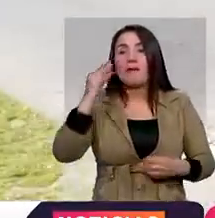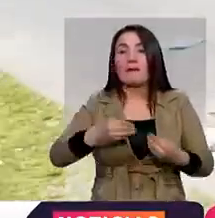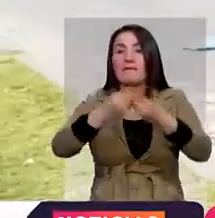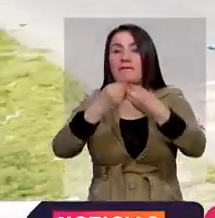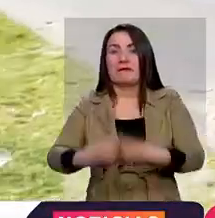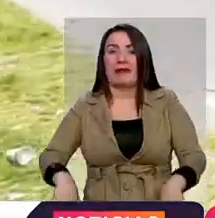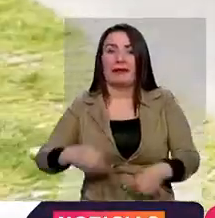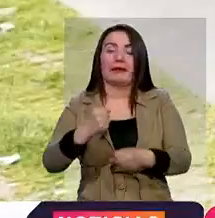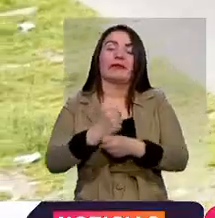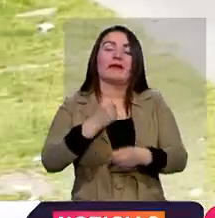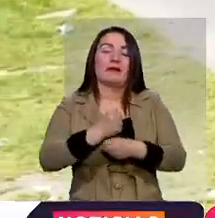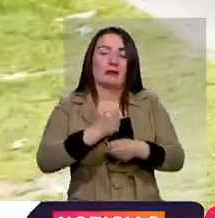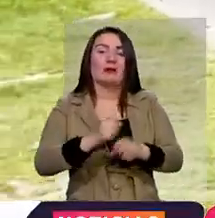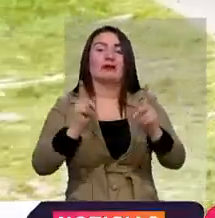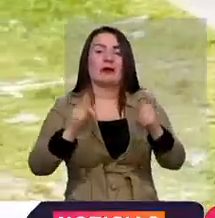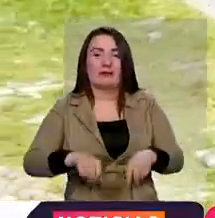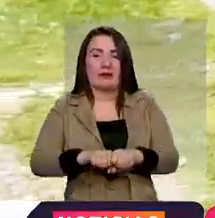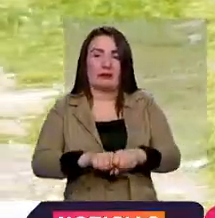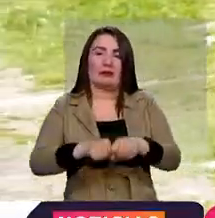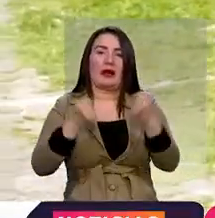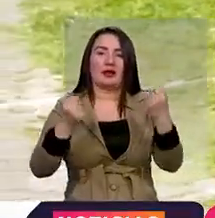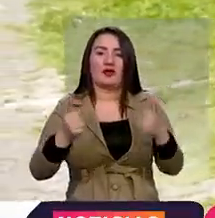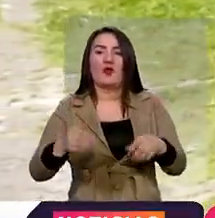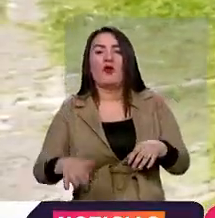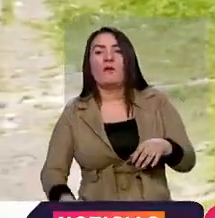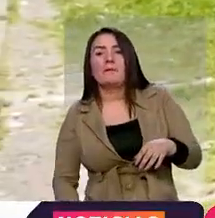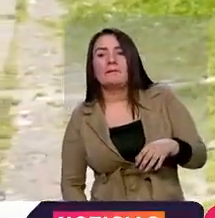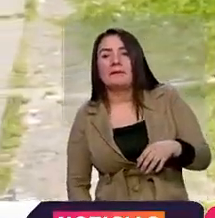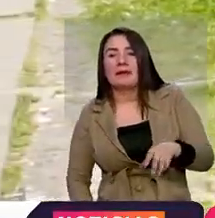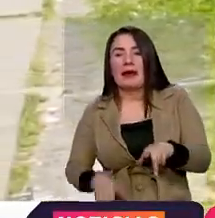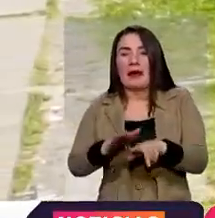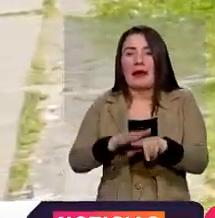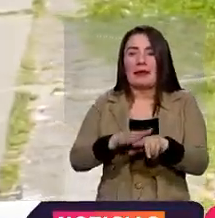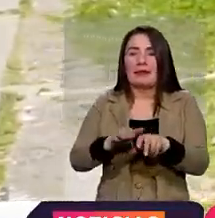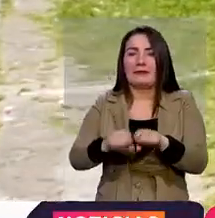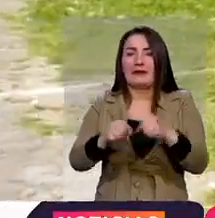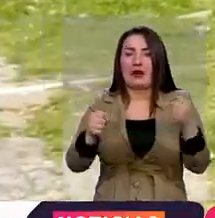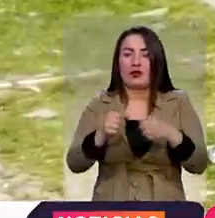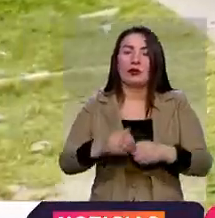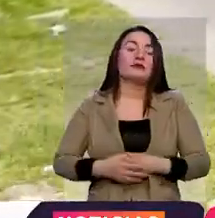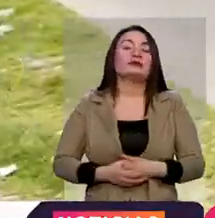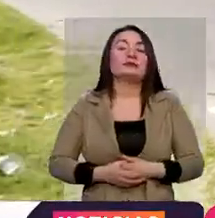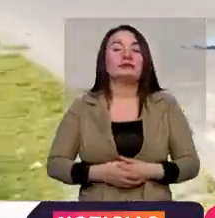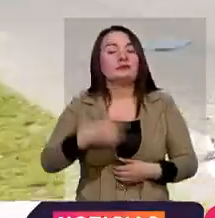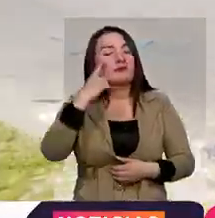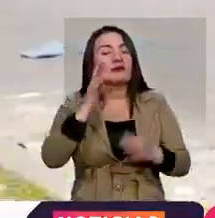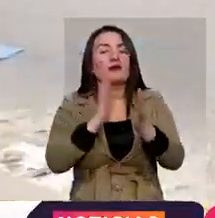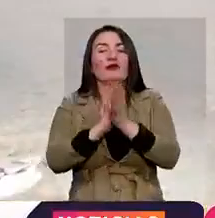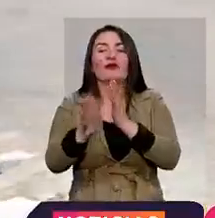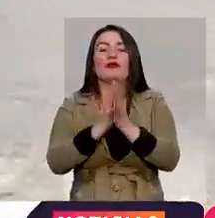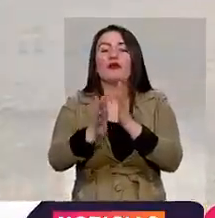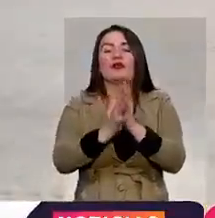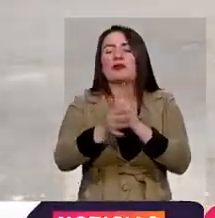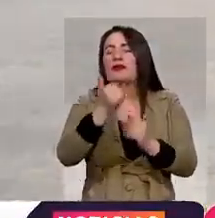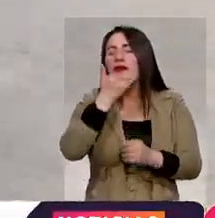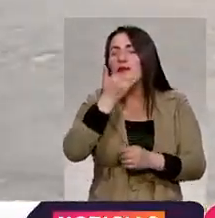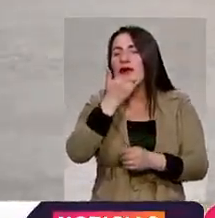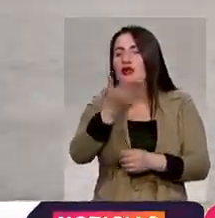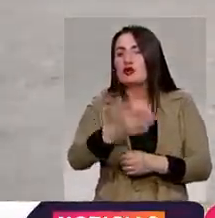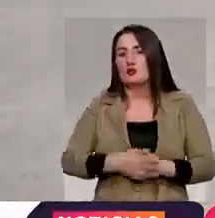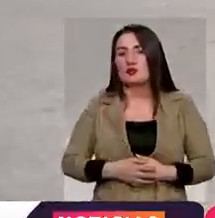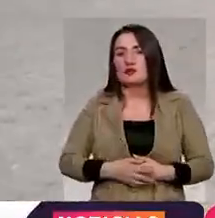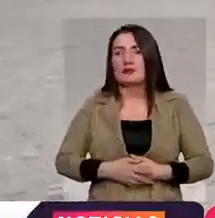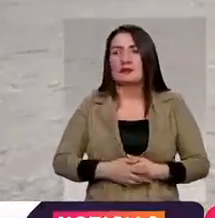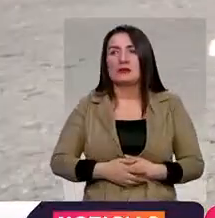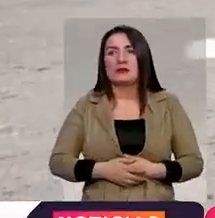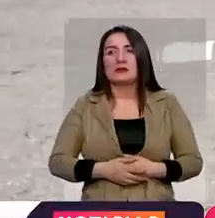trabajo, pero también pues su pierna fue fracturada. Pero en el siguiente informe les contamos cuál es la osadía